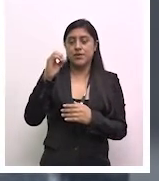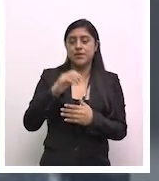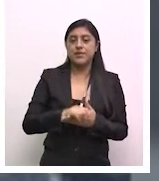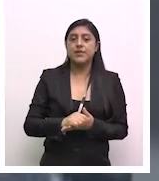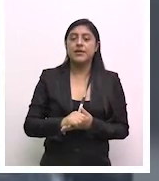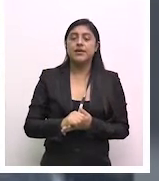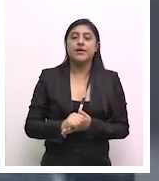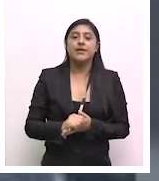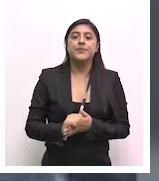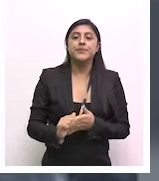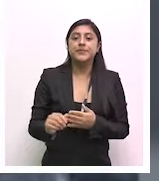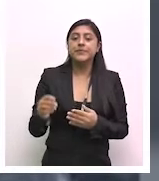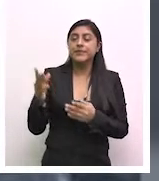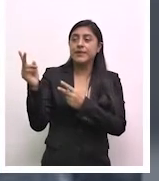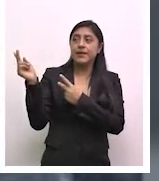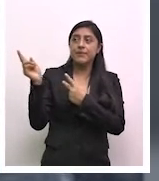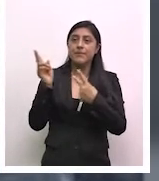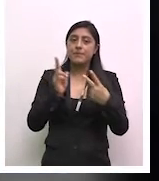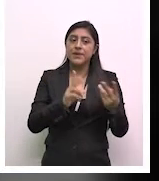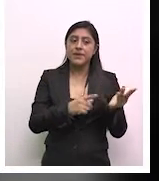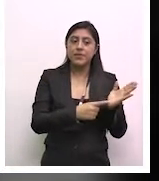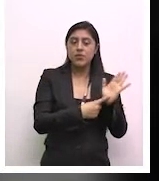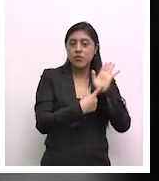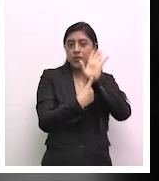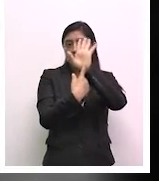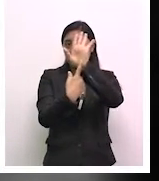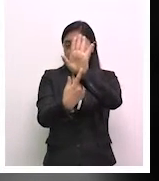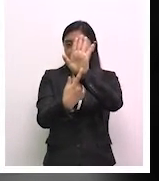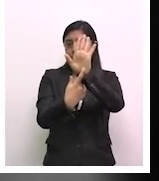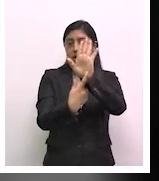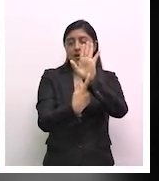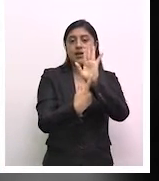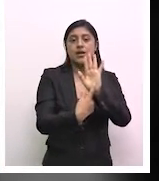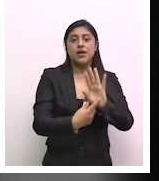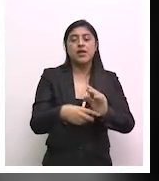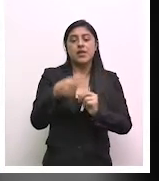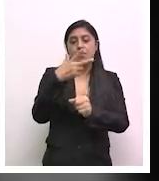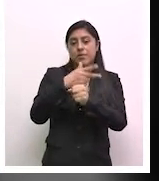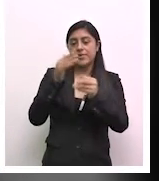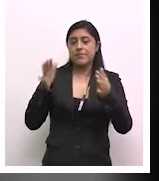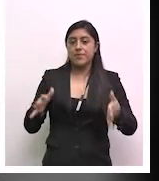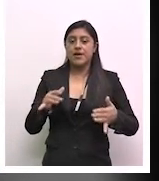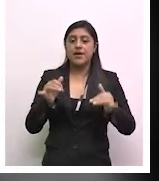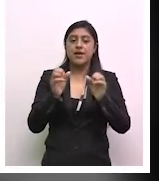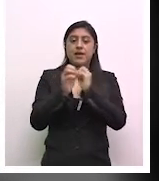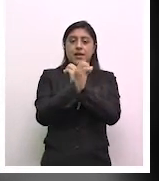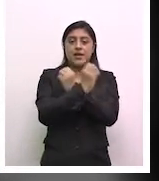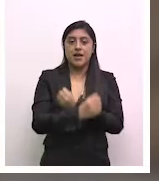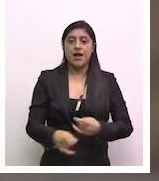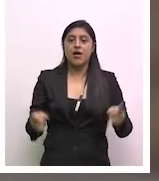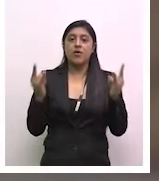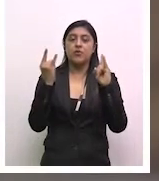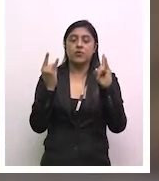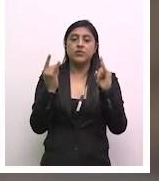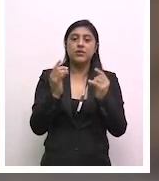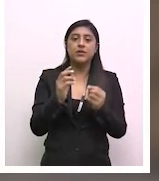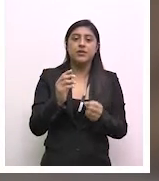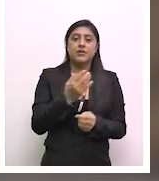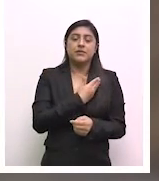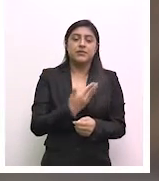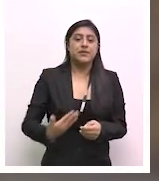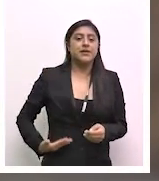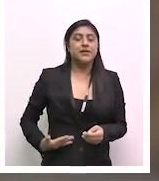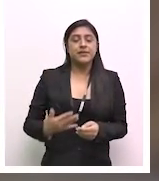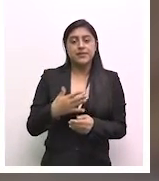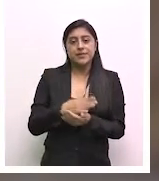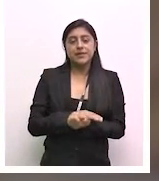la década de los 40. En 1946 acudió como representante de Guatemala ante la ONU. En el 48